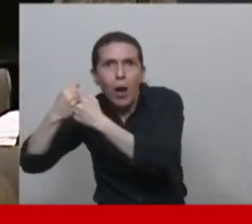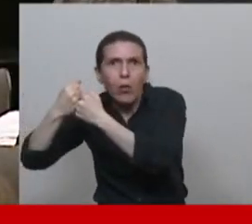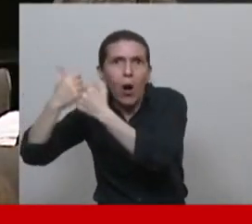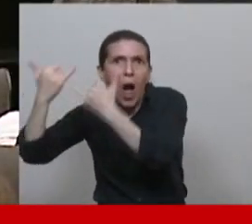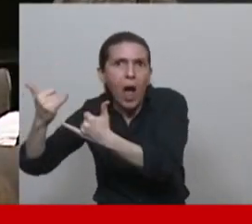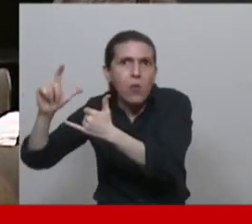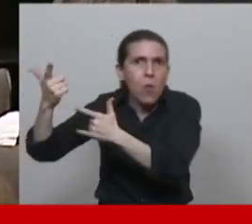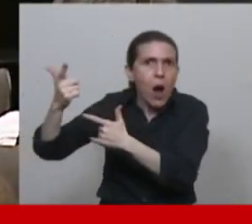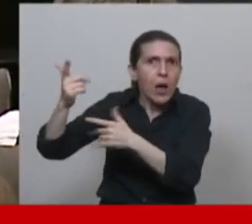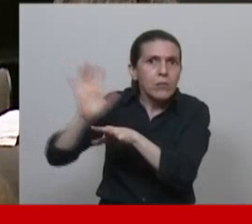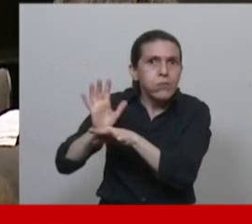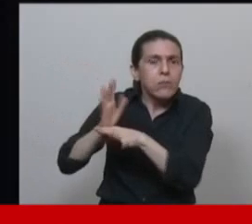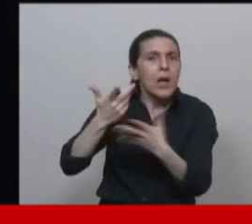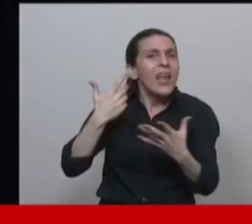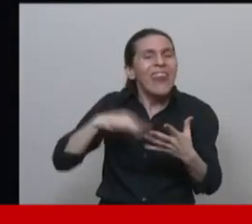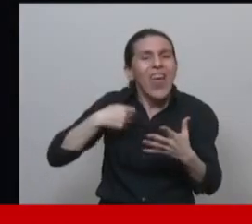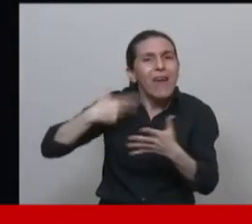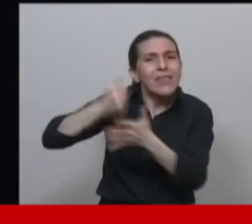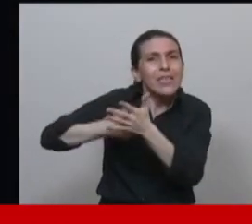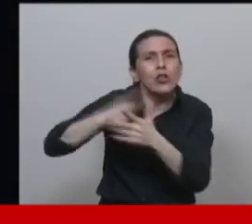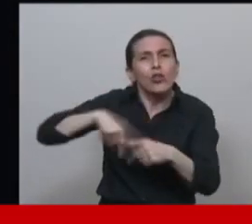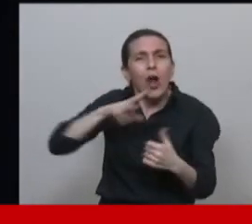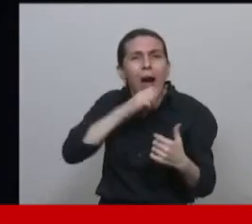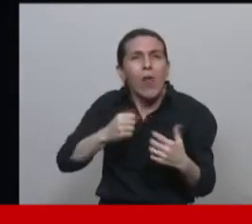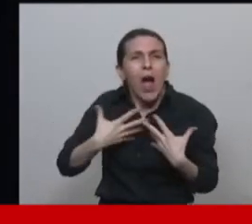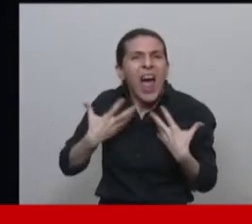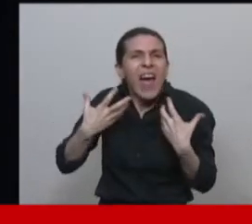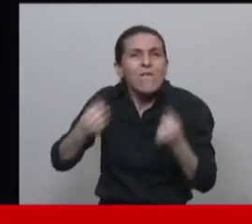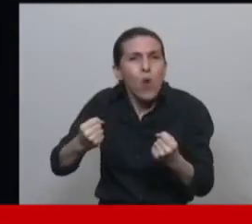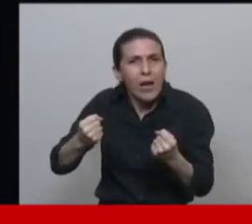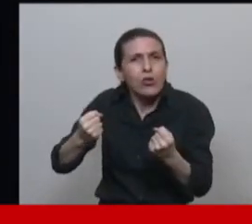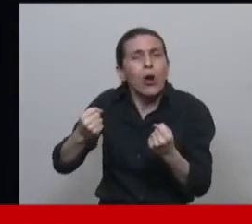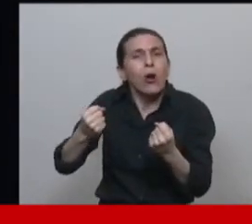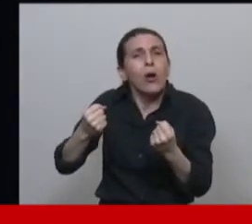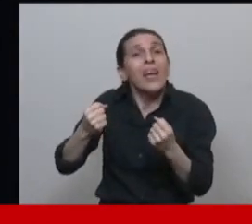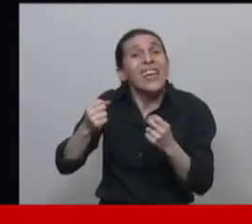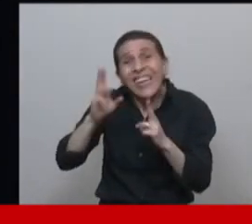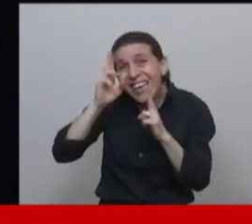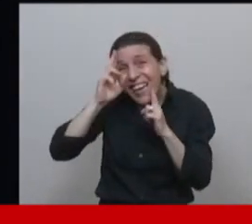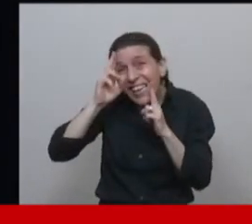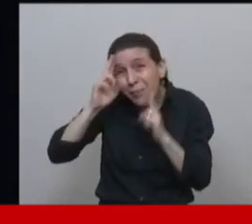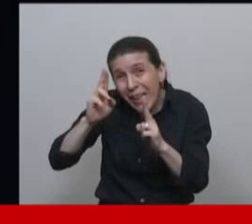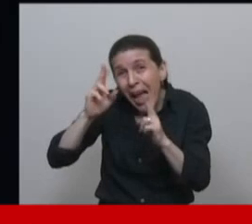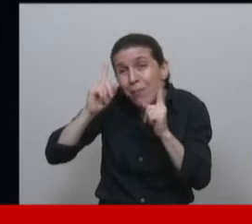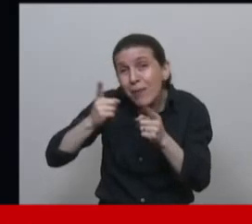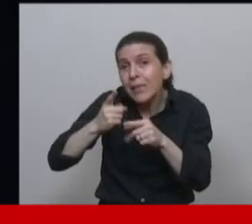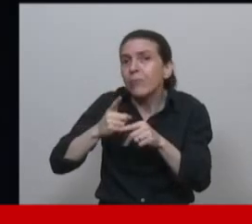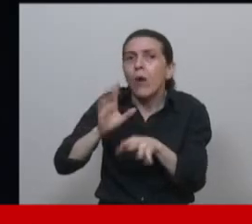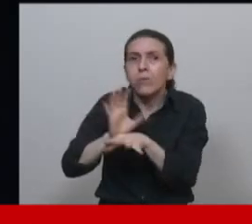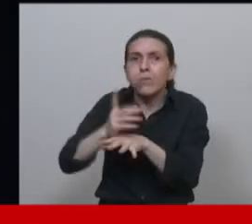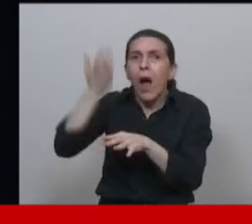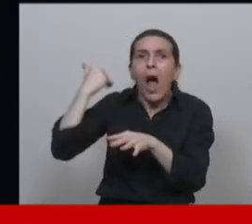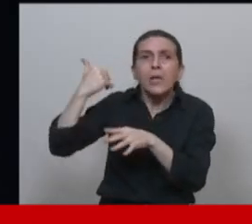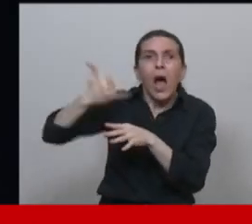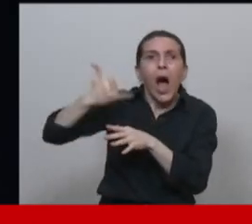hemos hecho es persistir haciendo el máximo esfuerzo posible que respete las restricciones que enfrentaba Argentina. Y los